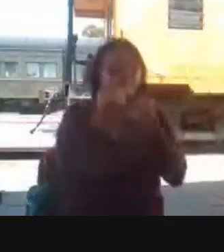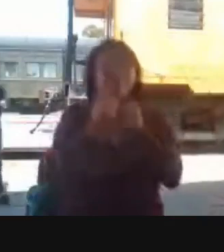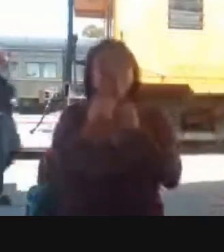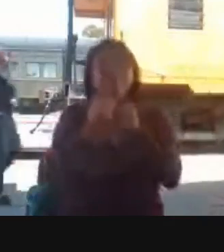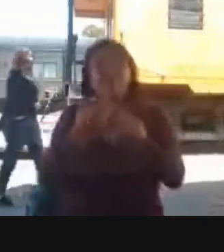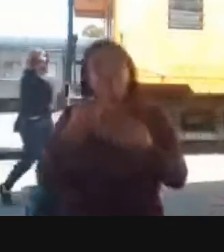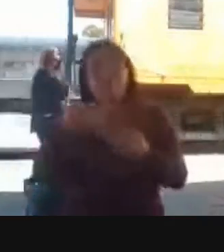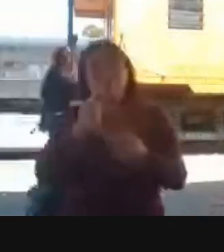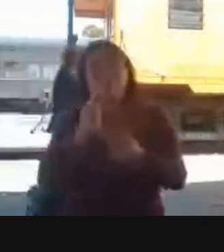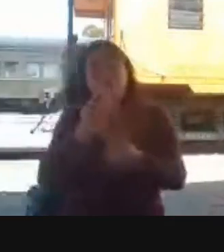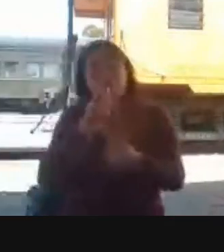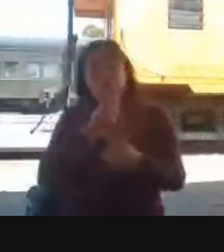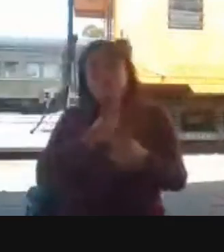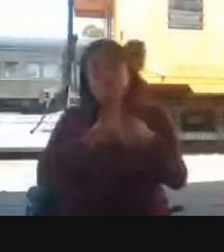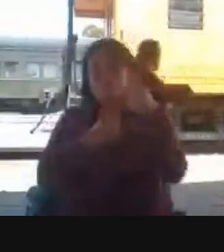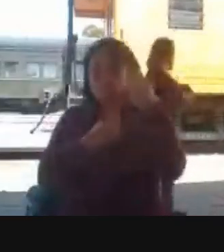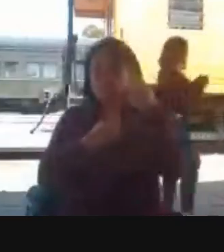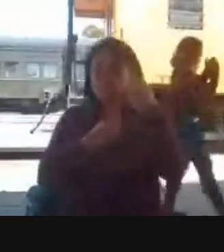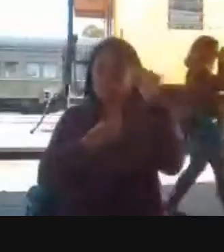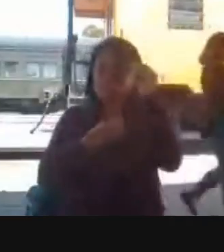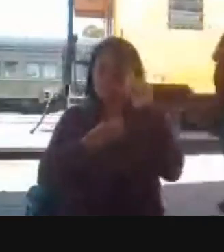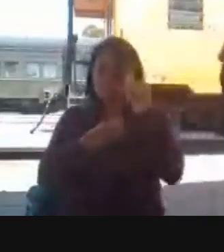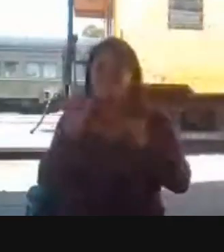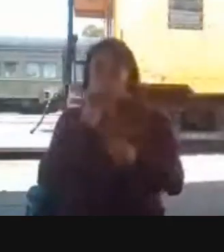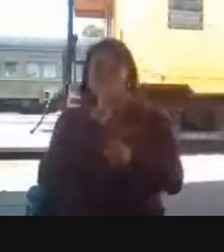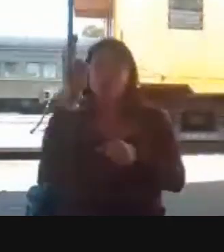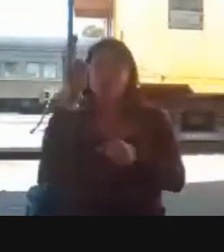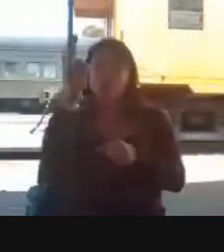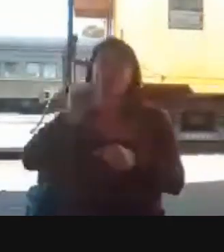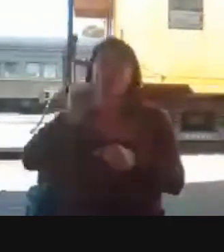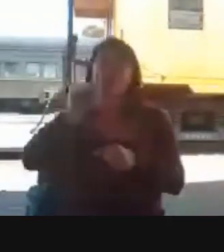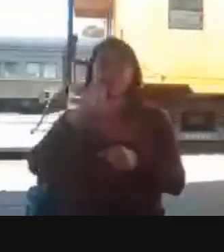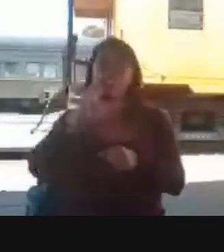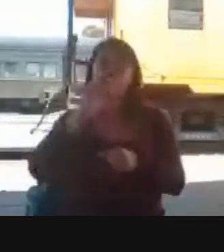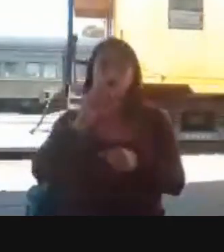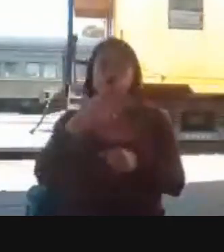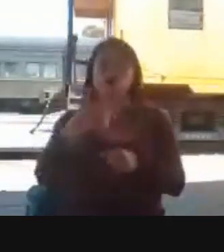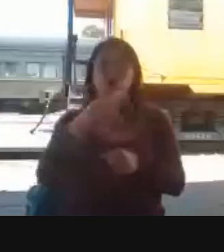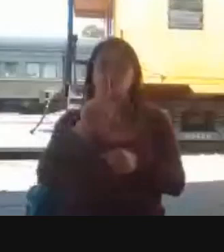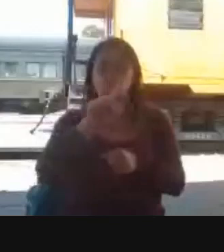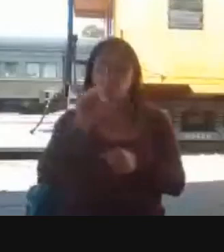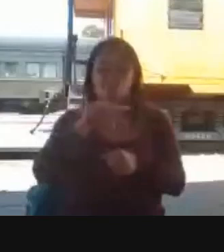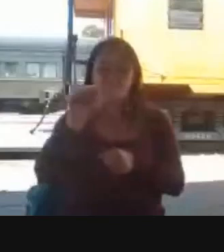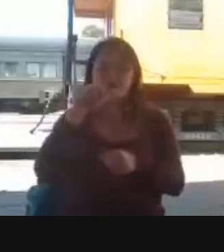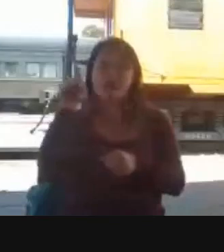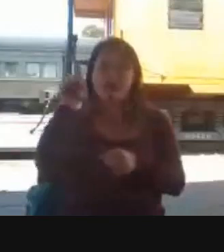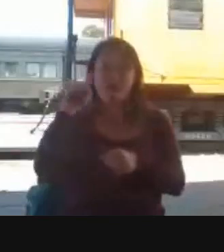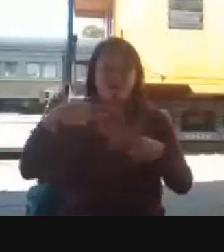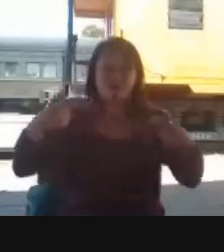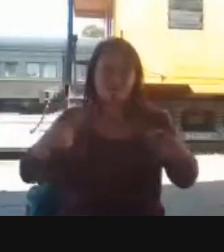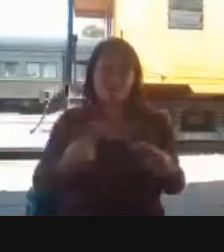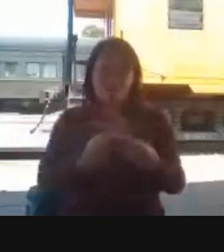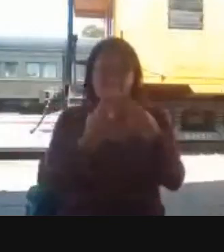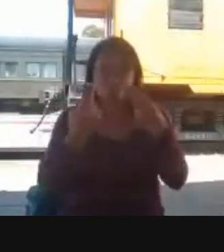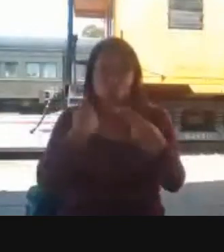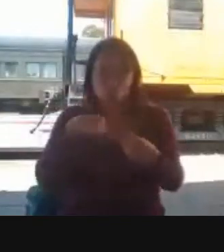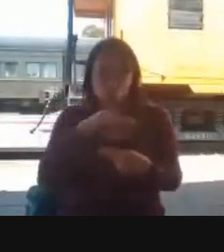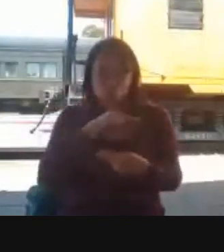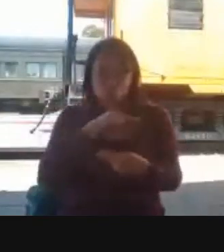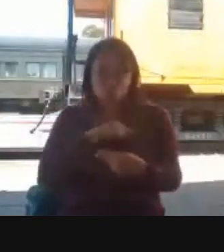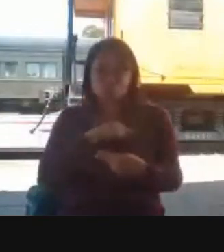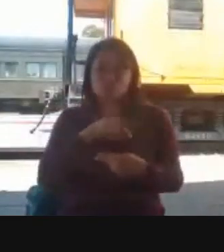Kimi, la lechuza de campanario. Kimi es una lechucita que nació con nosotros y su papá lo golpeó un